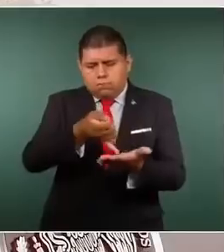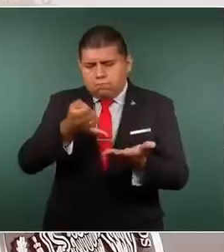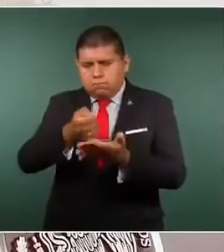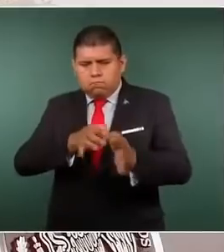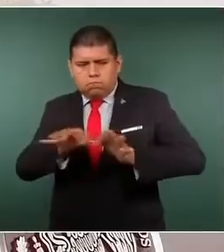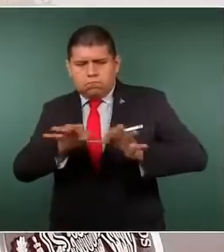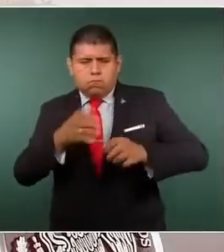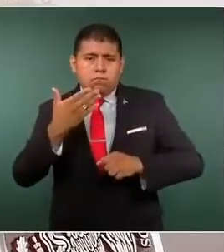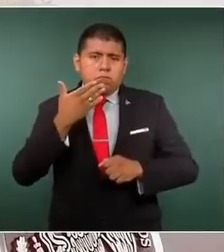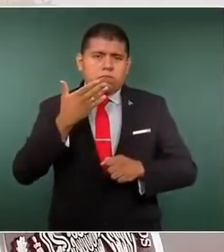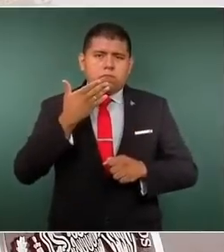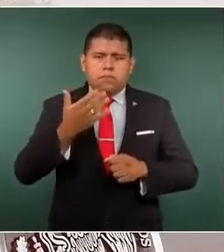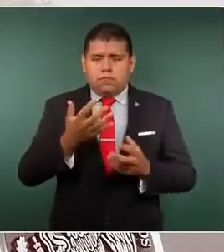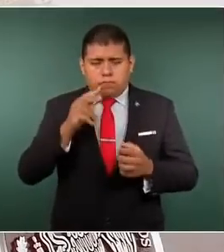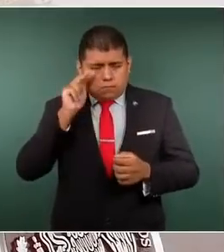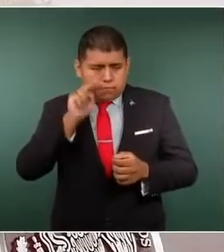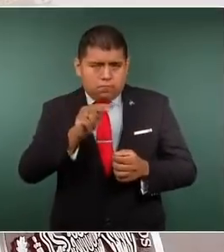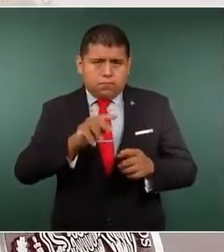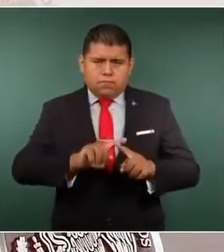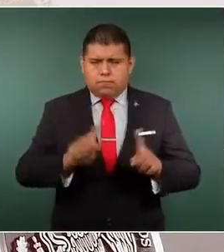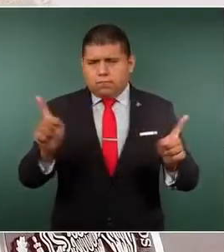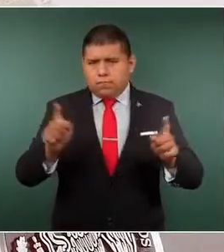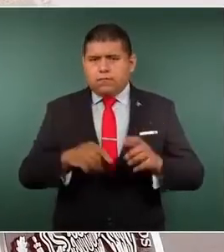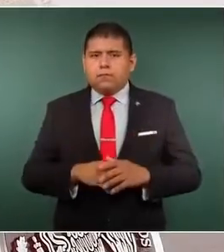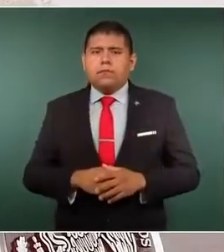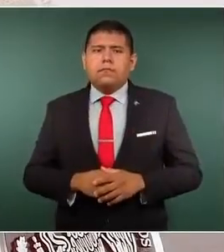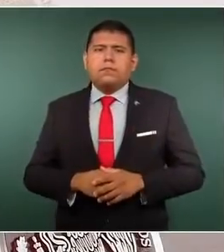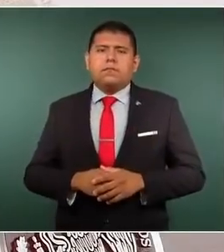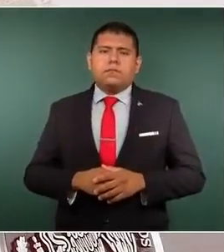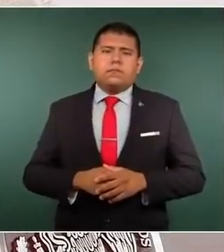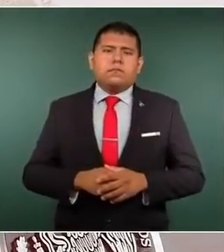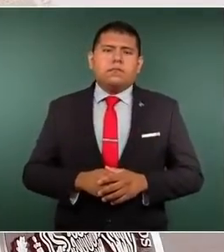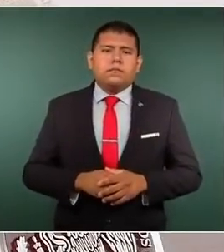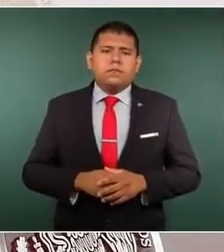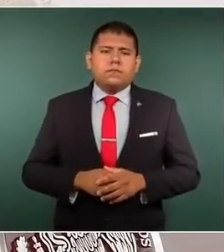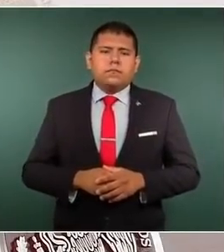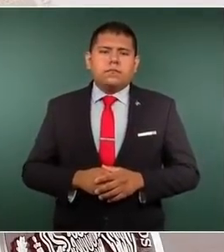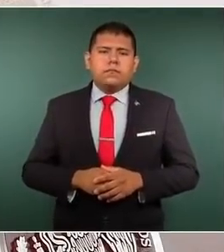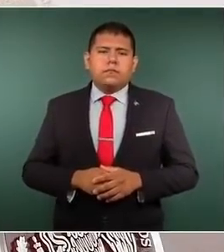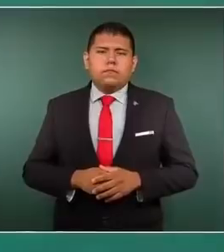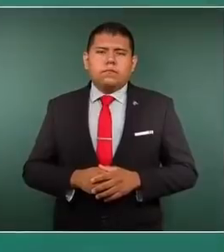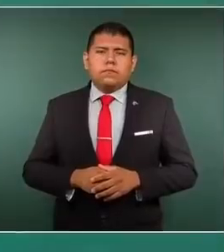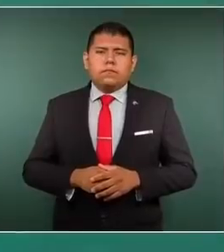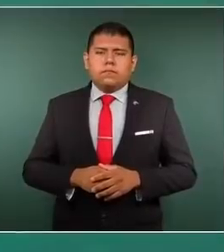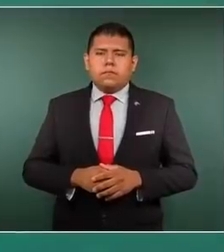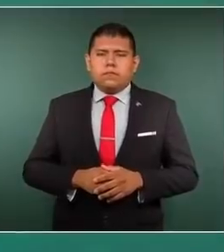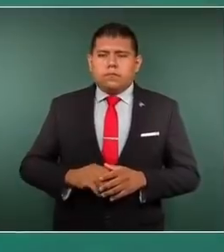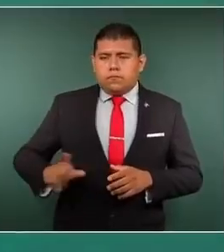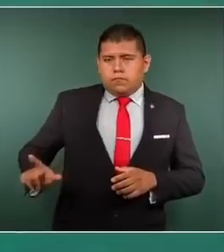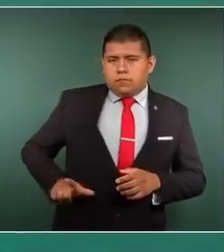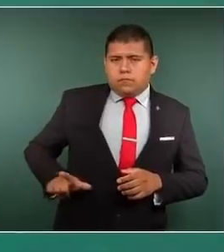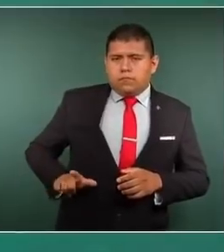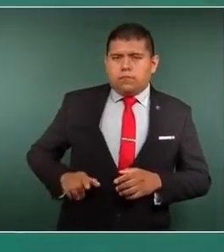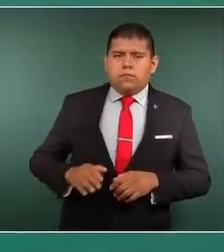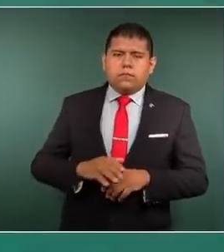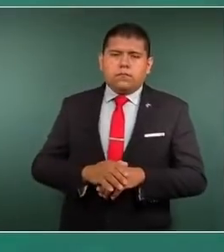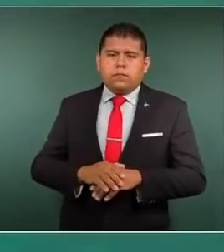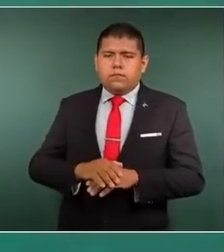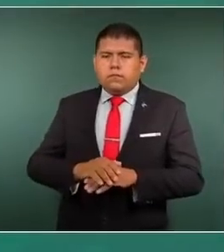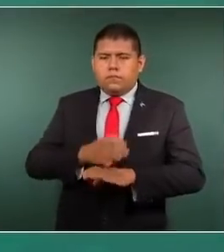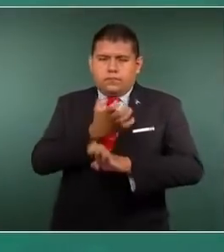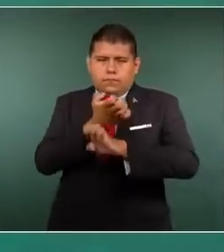entonces ahí también se está buscando que el gobierno de eeuu